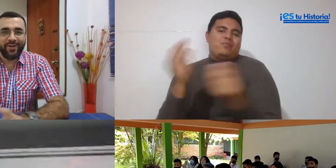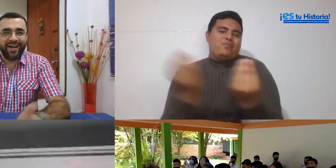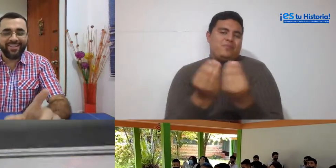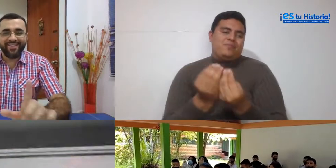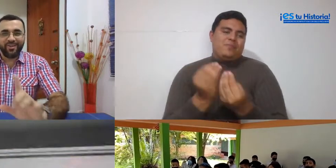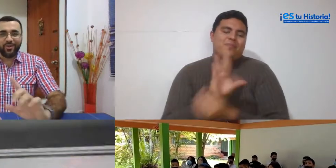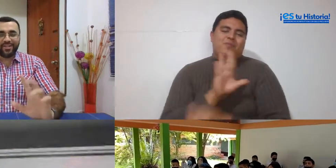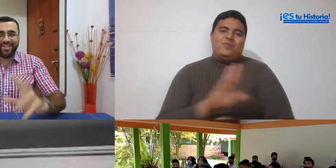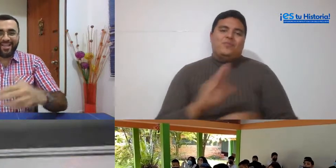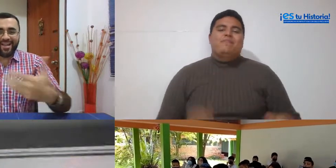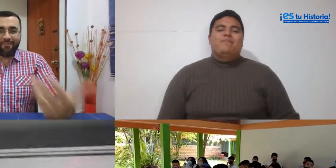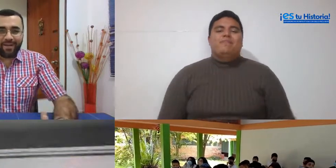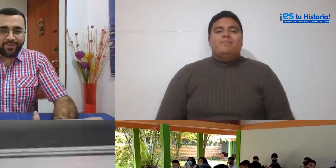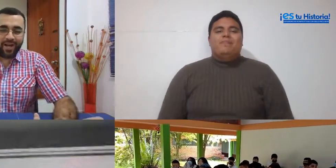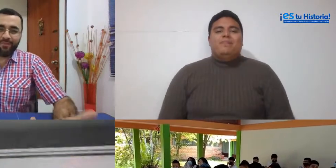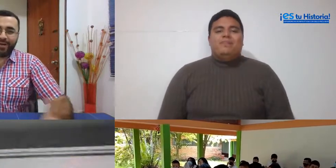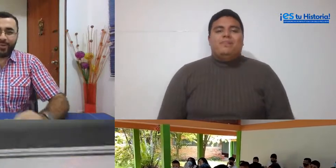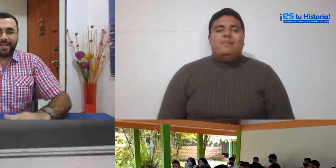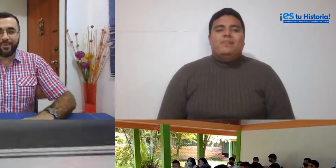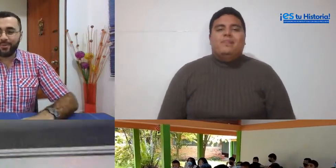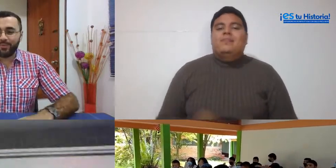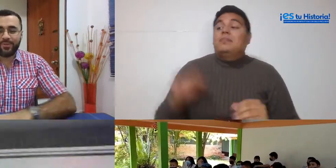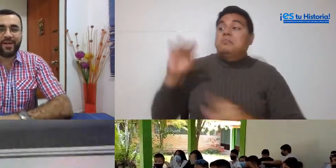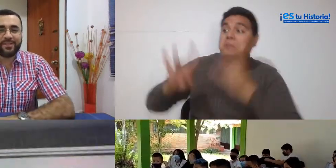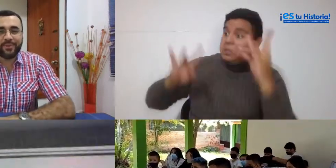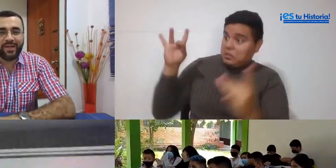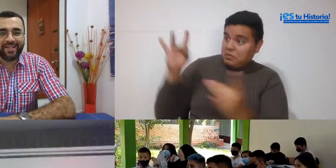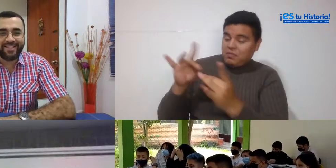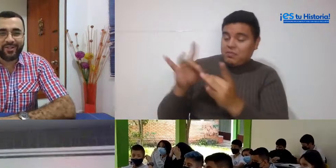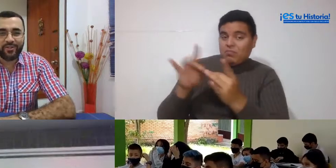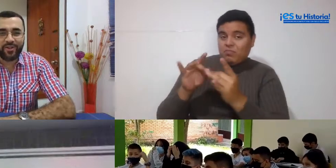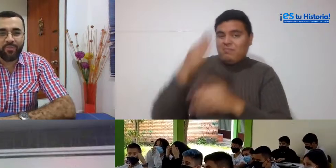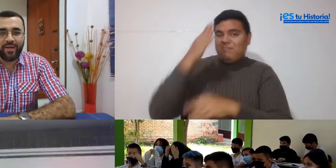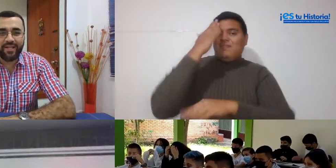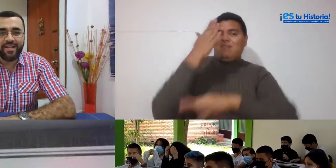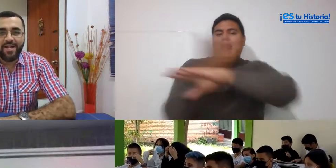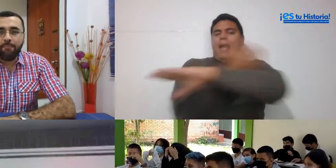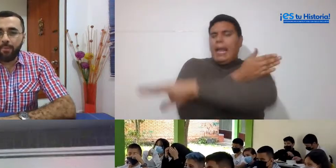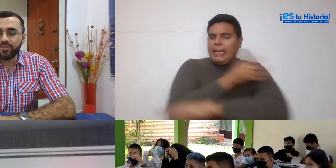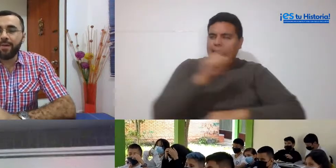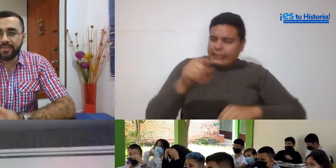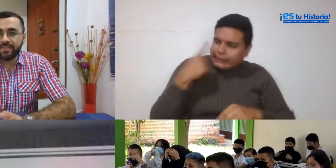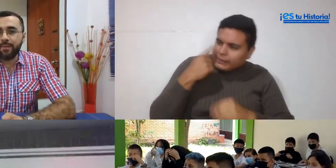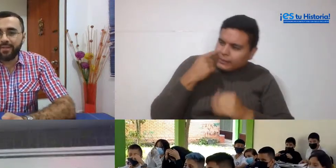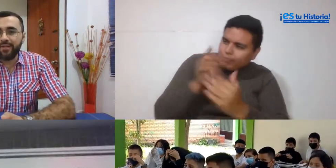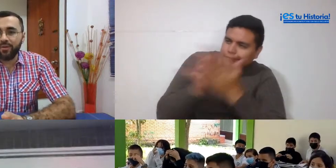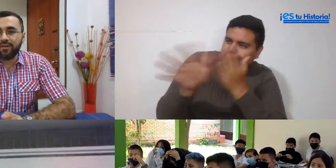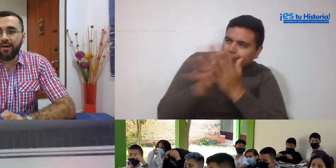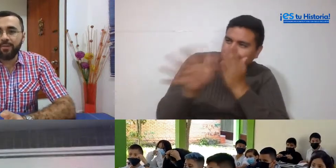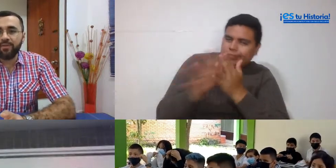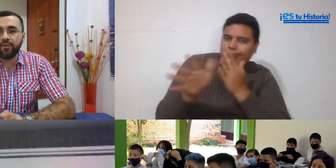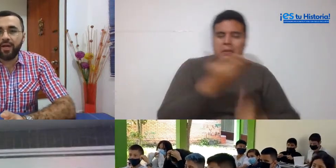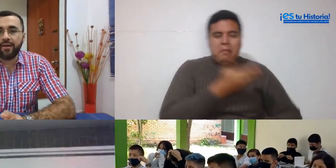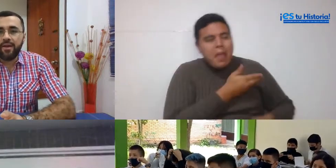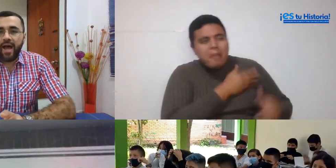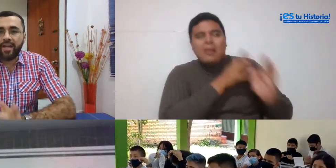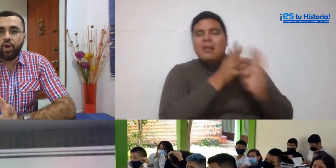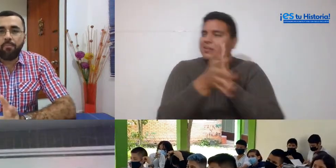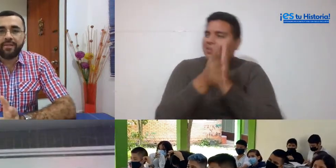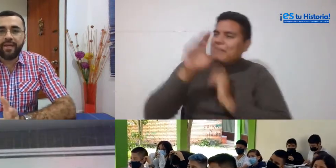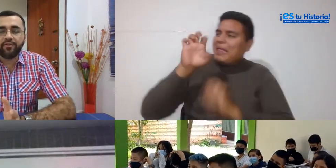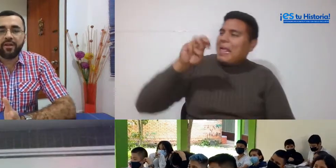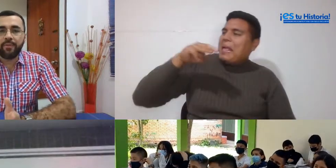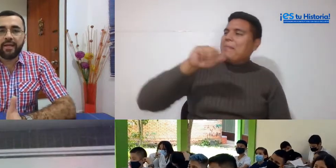Perfecto. Bueno, antes de conocer y ya darle paso a Emanuel y por supuesto a su madre que ya nos acompaña, vamos a precisamente lo que acabas de mencionar.